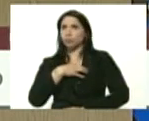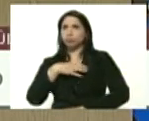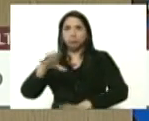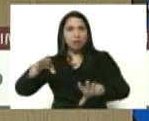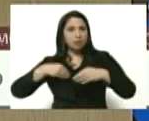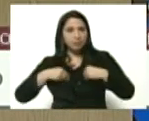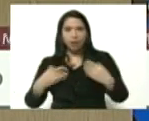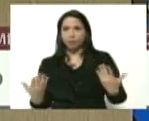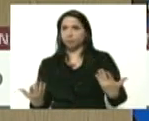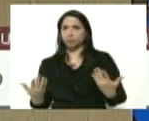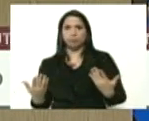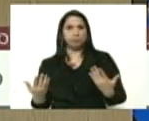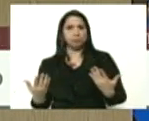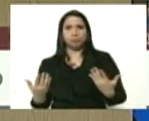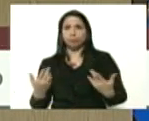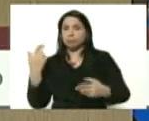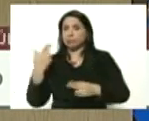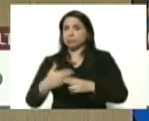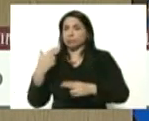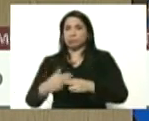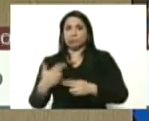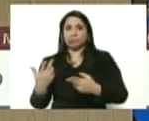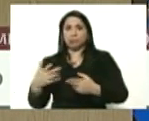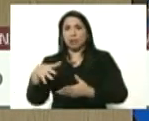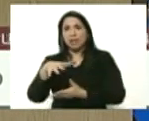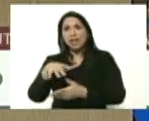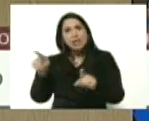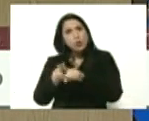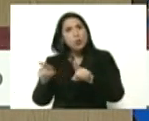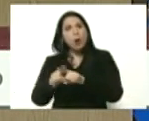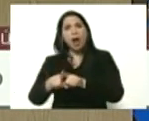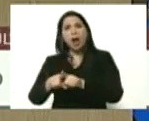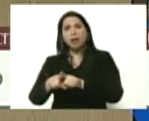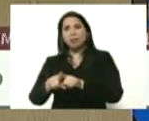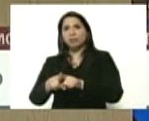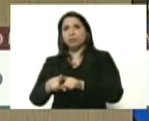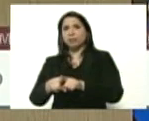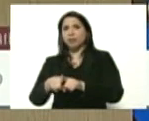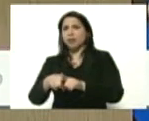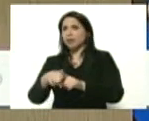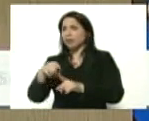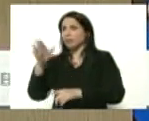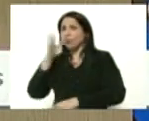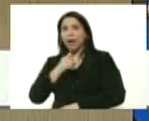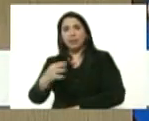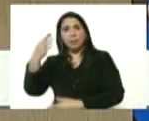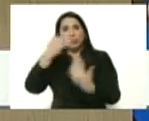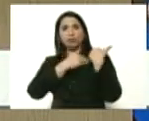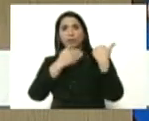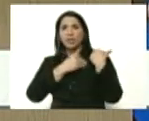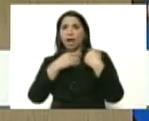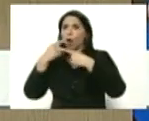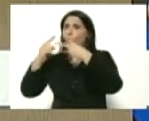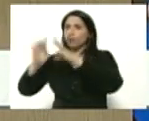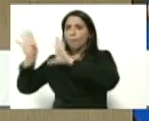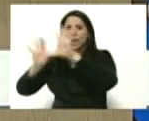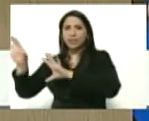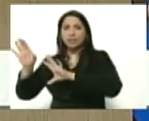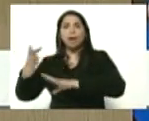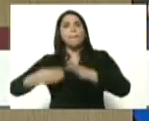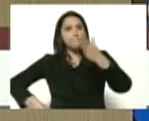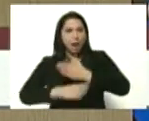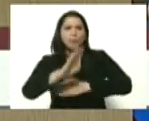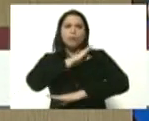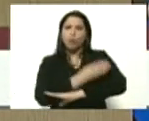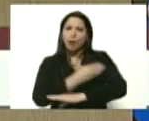no podemos correr con las consecuencias de la irresponsabilidad de otros. Así que vamos con mucha fuerza y